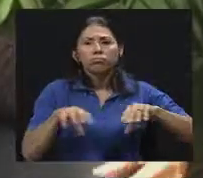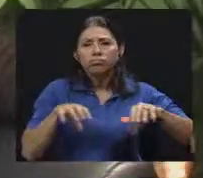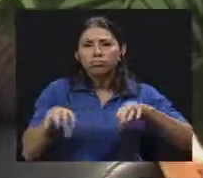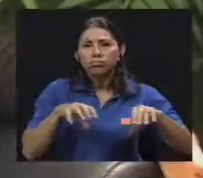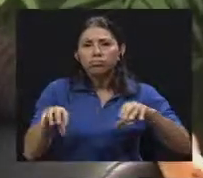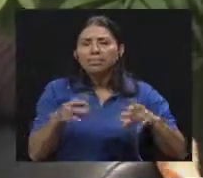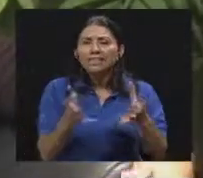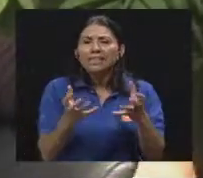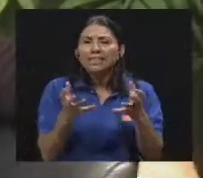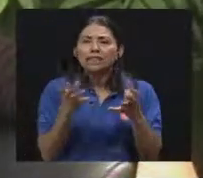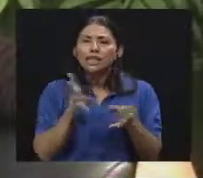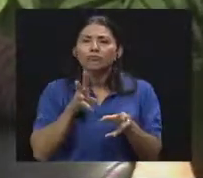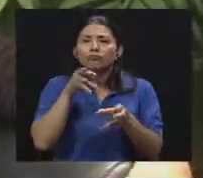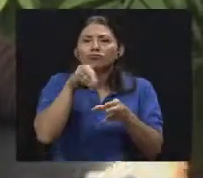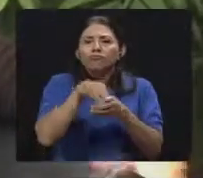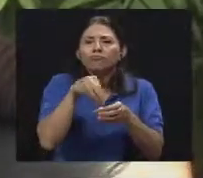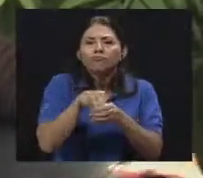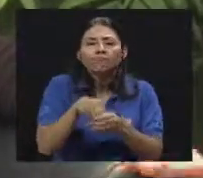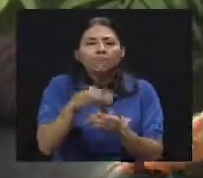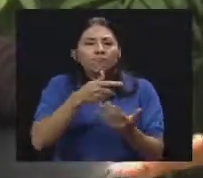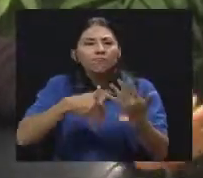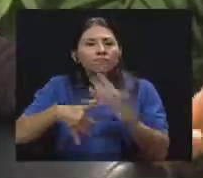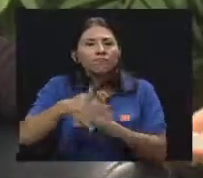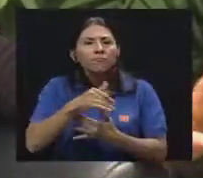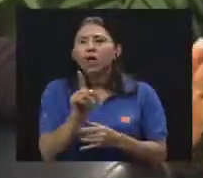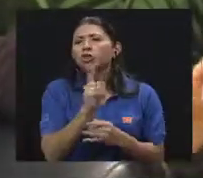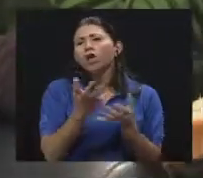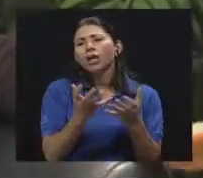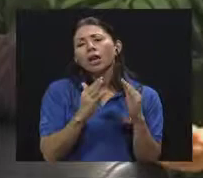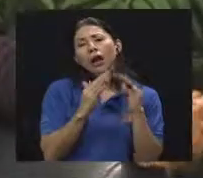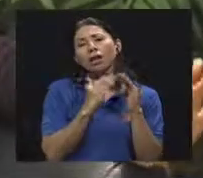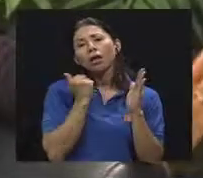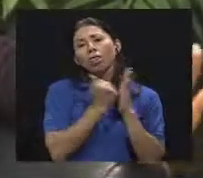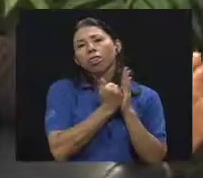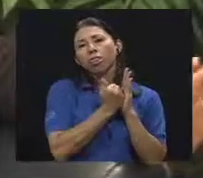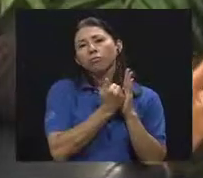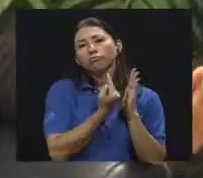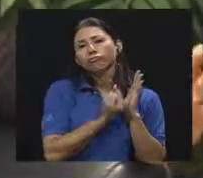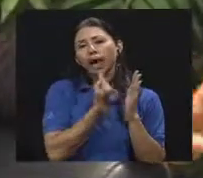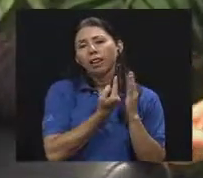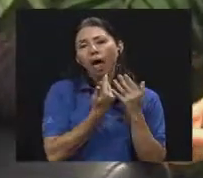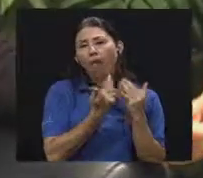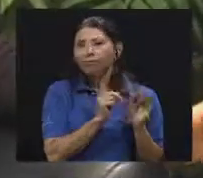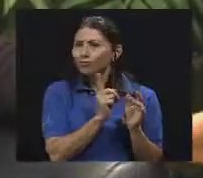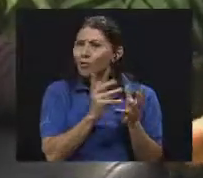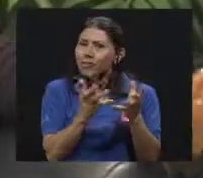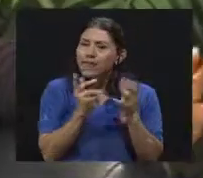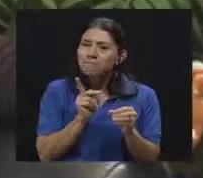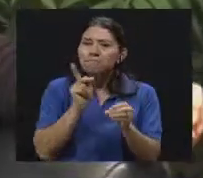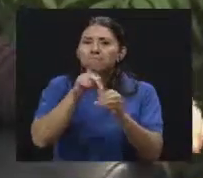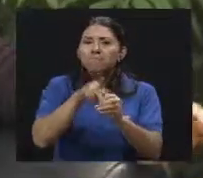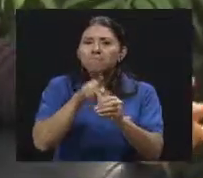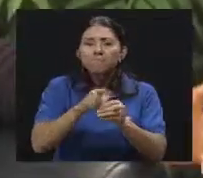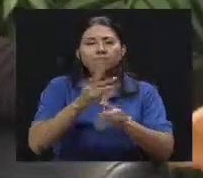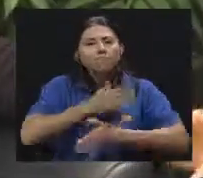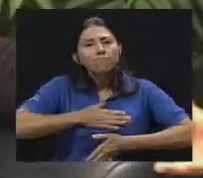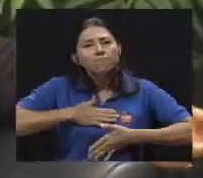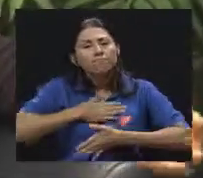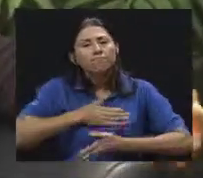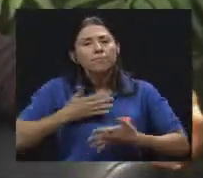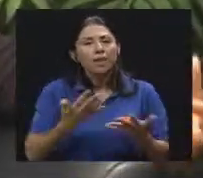deseosas de involucrarse, ¿verdad?, de no mantenerse aislados ahí en la casa, como, ¿verdad?, sin participar